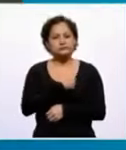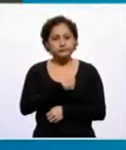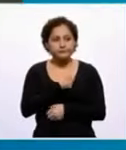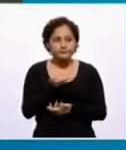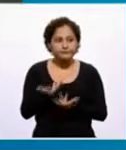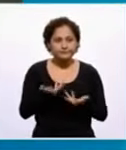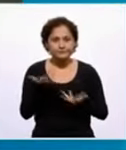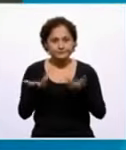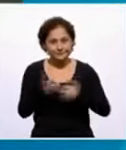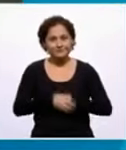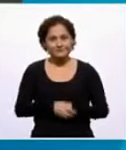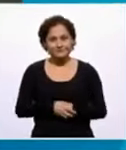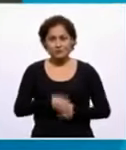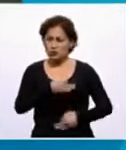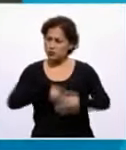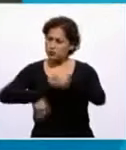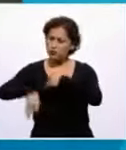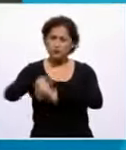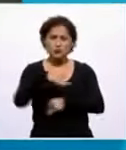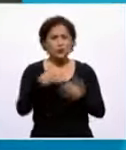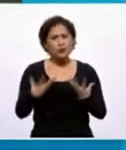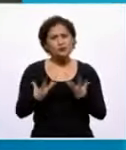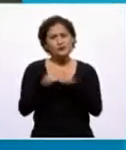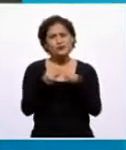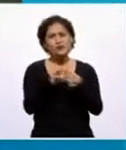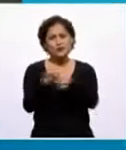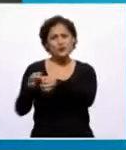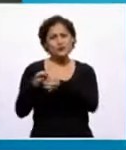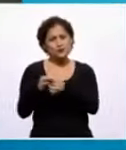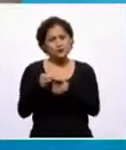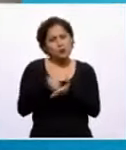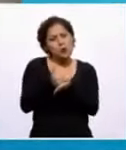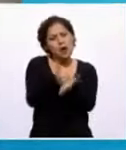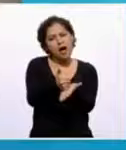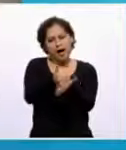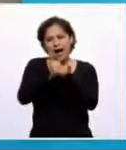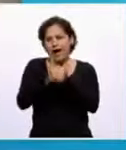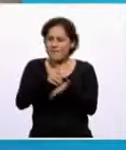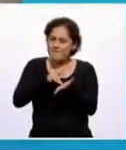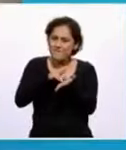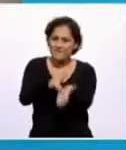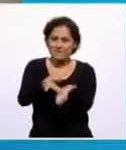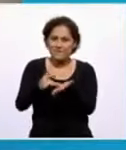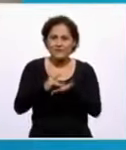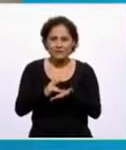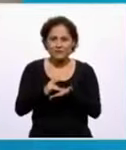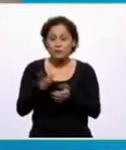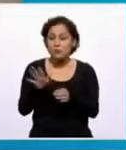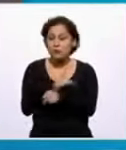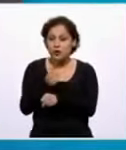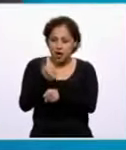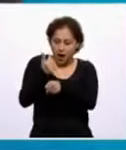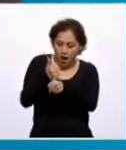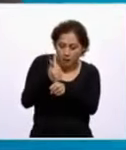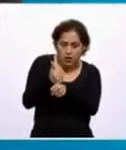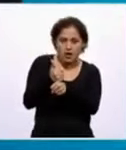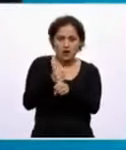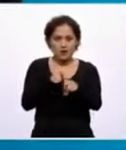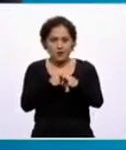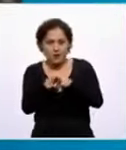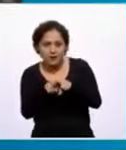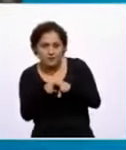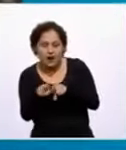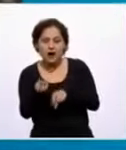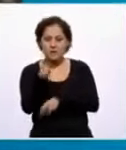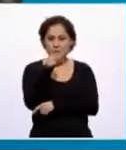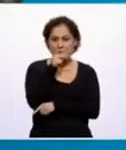Todos arrimamos el hombro y nos ayudamos en todo lo posible. Porque sin los abuelos, los hermanos, los